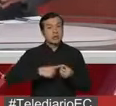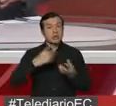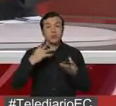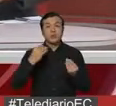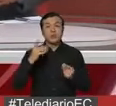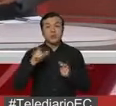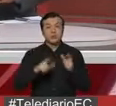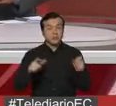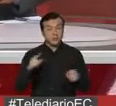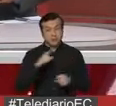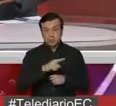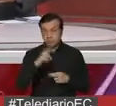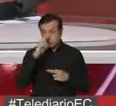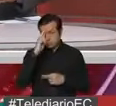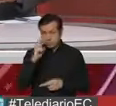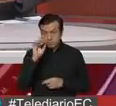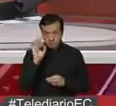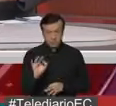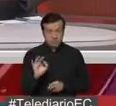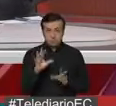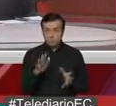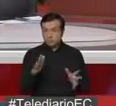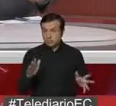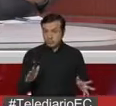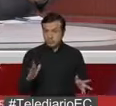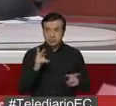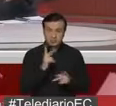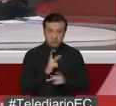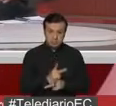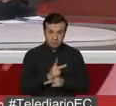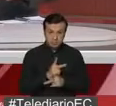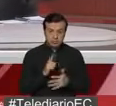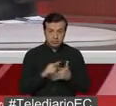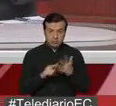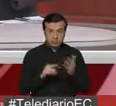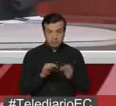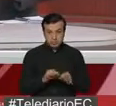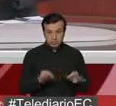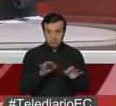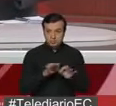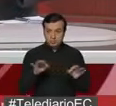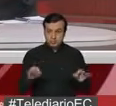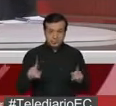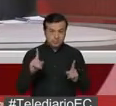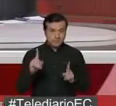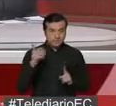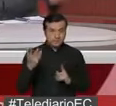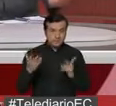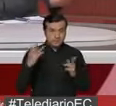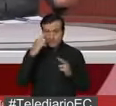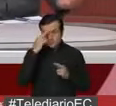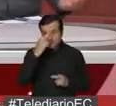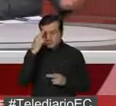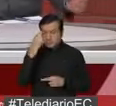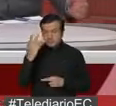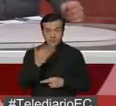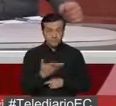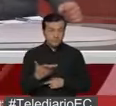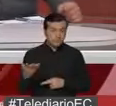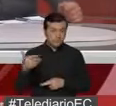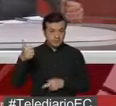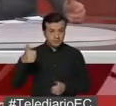personas no han respetado estas disposiciones de cuidado que debe existir, de distanciamiento, de respetar las disposiciones